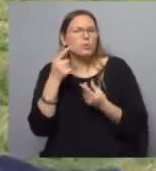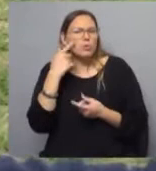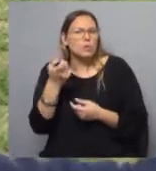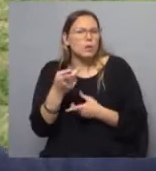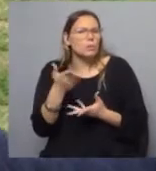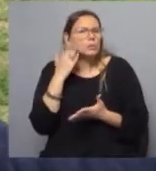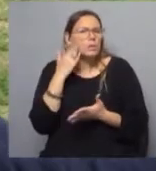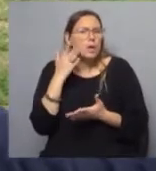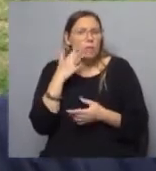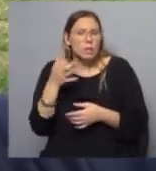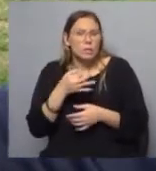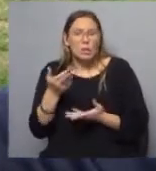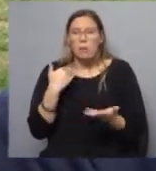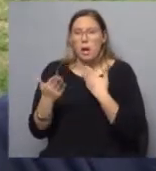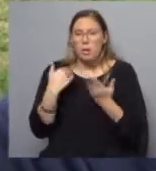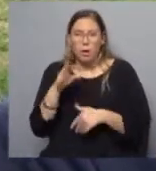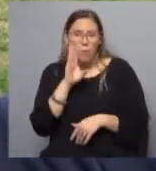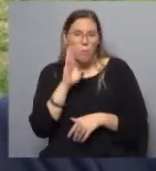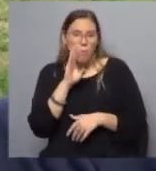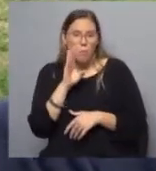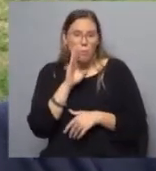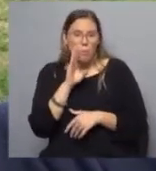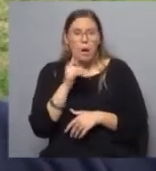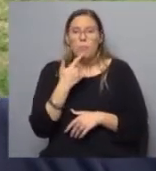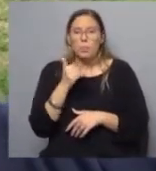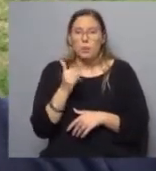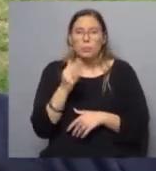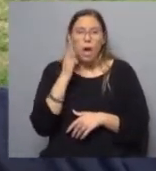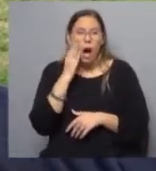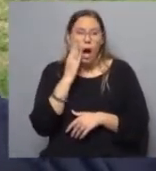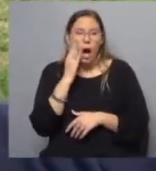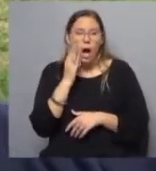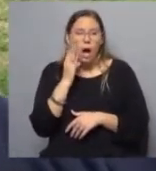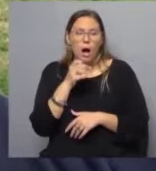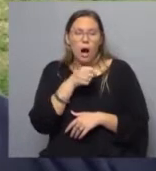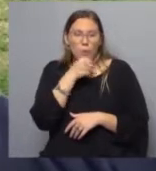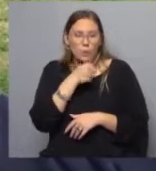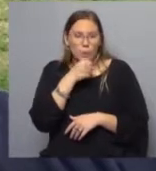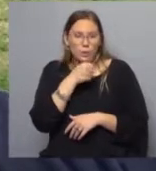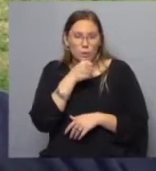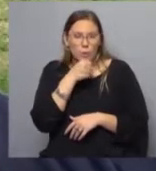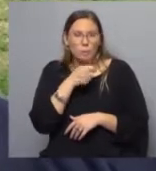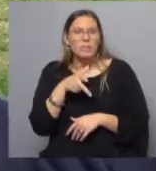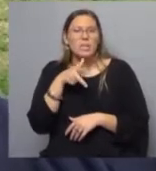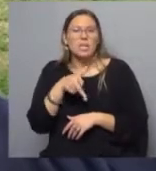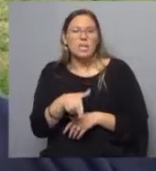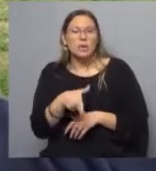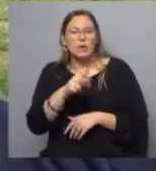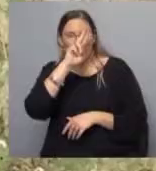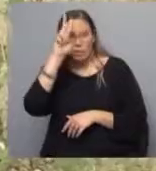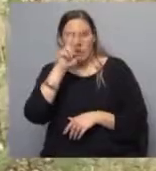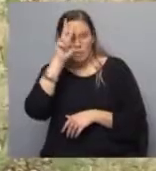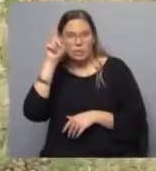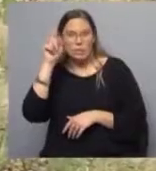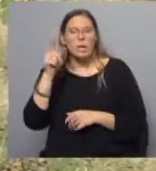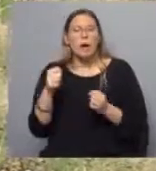eso? En realidad por charlas con mi mamá, que por ejemplo mi abuelo, que era hijo de una india de Paysandú,